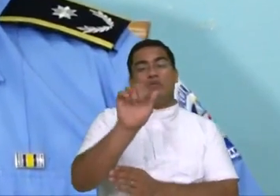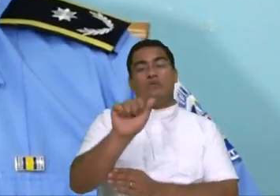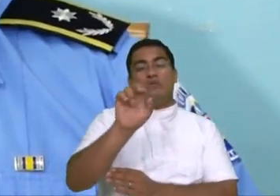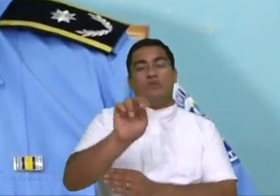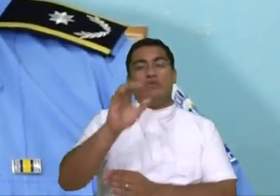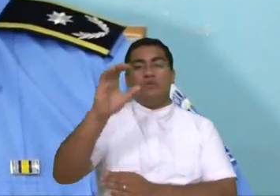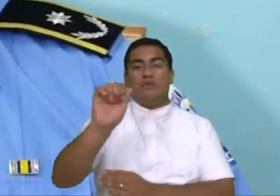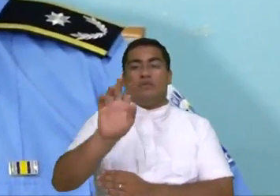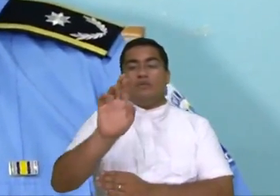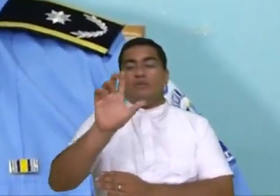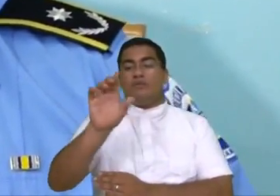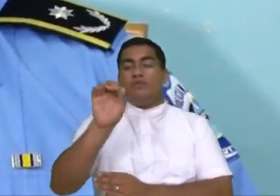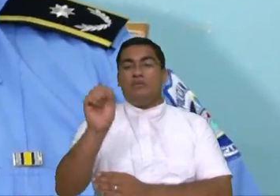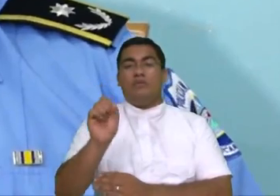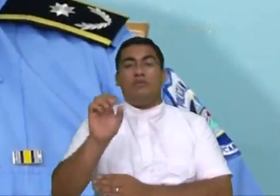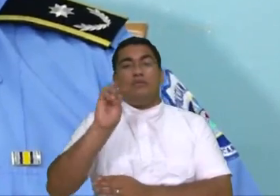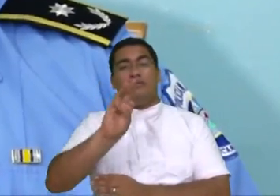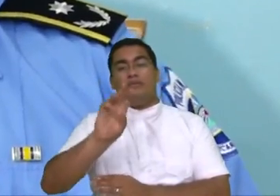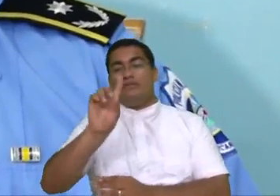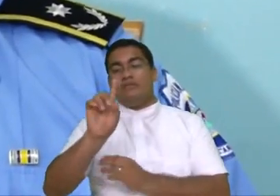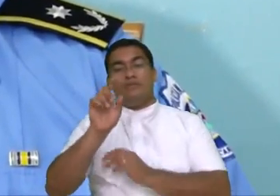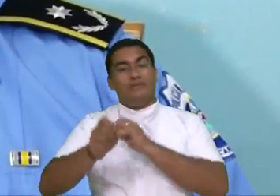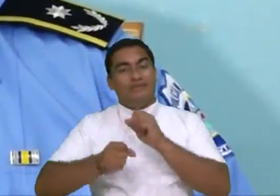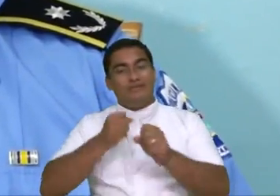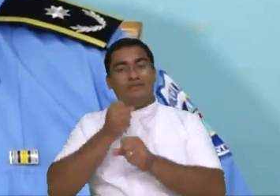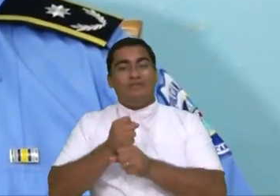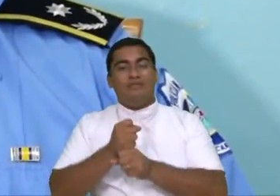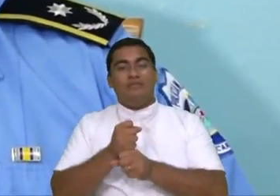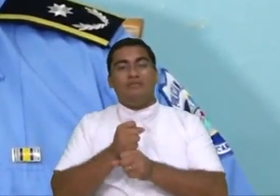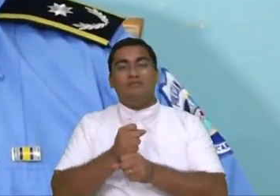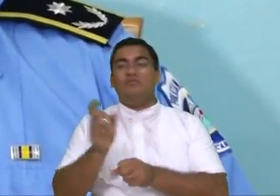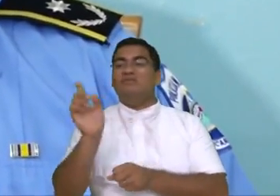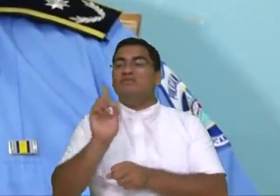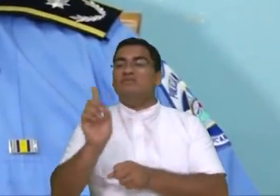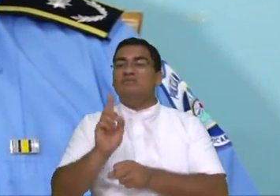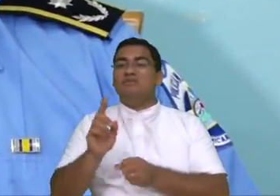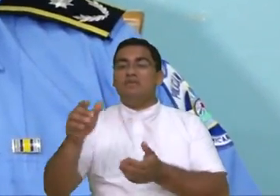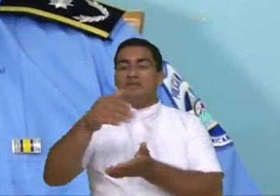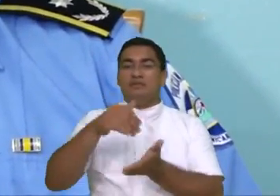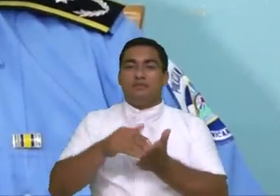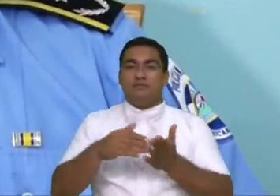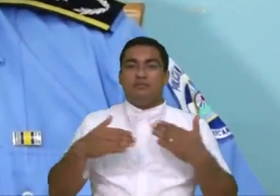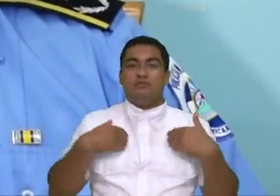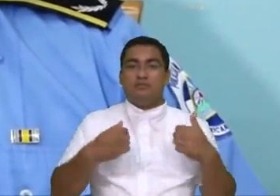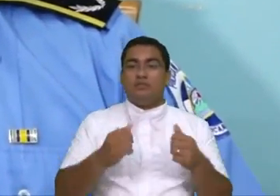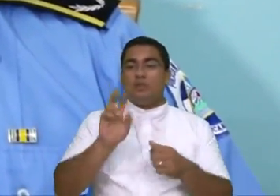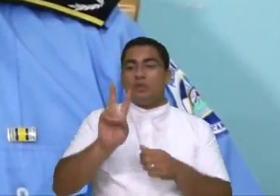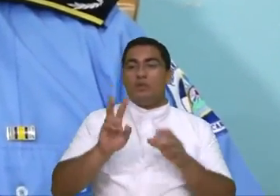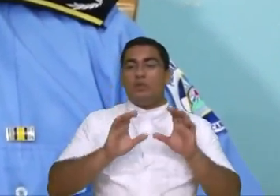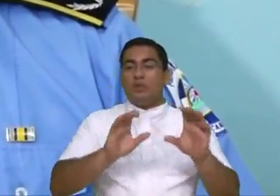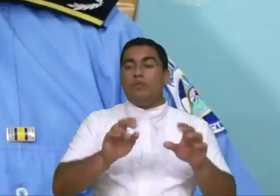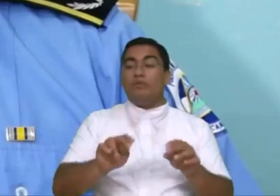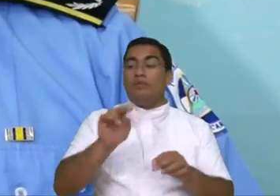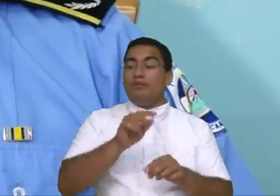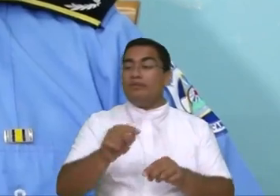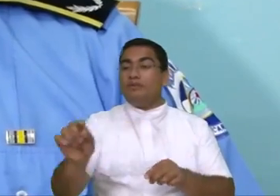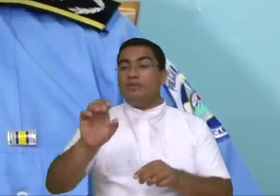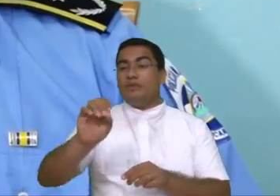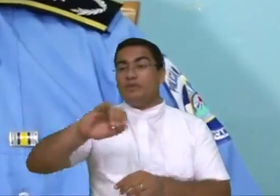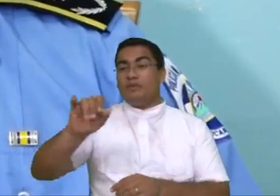de 31 años de edad, ocurrido del centro de salud, 2 cuadras al norte, en el barrio